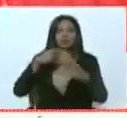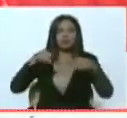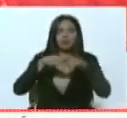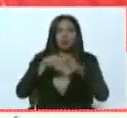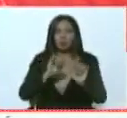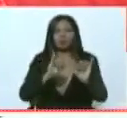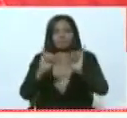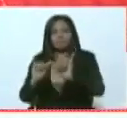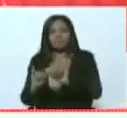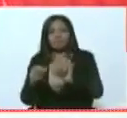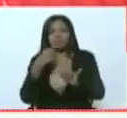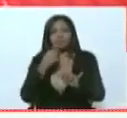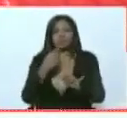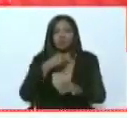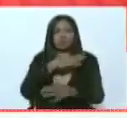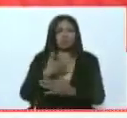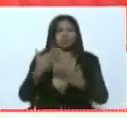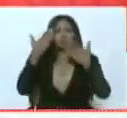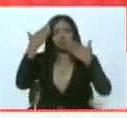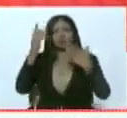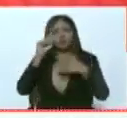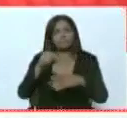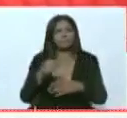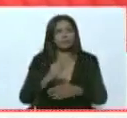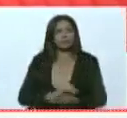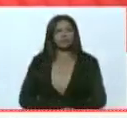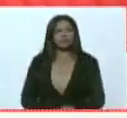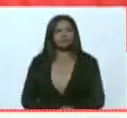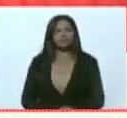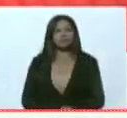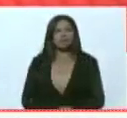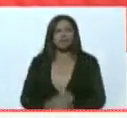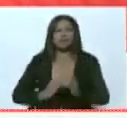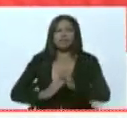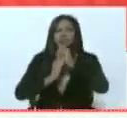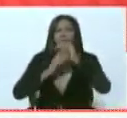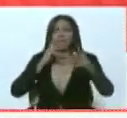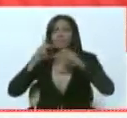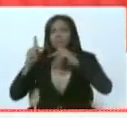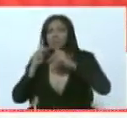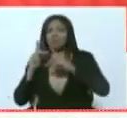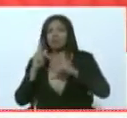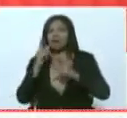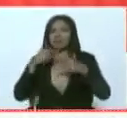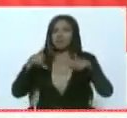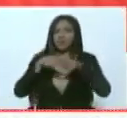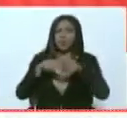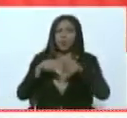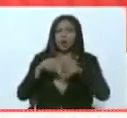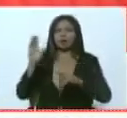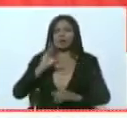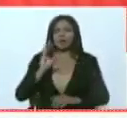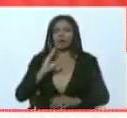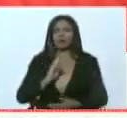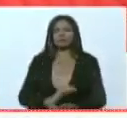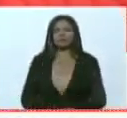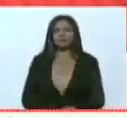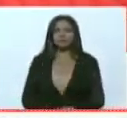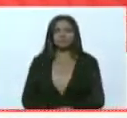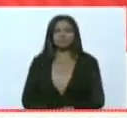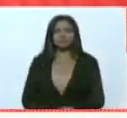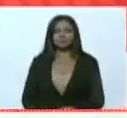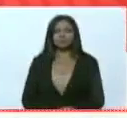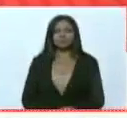ustedes, quiero saludar a la dirección política de Caracas,